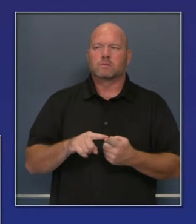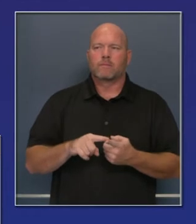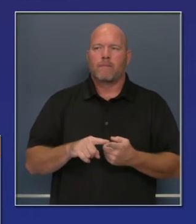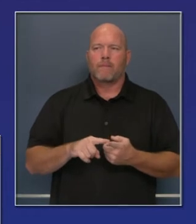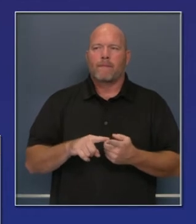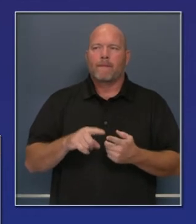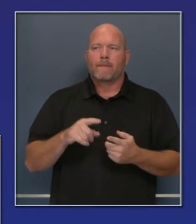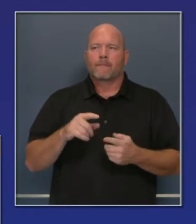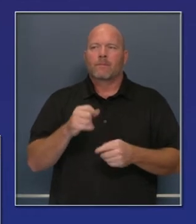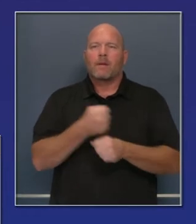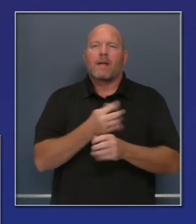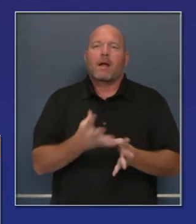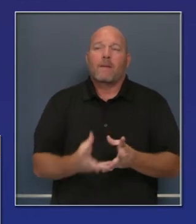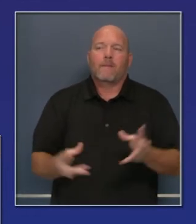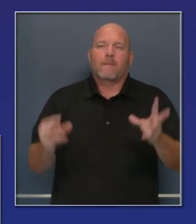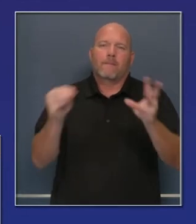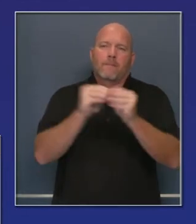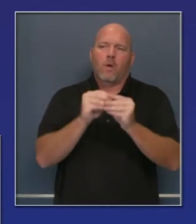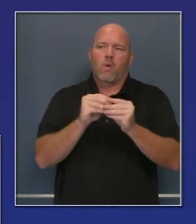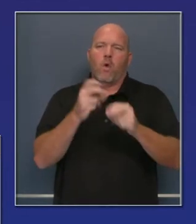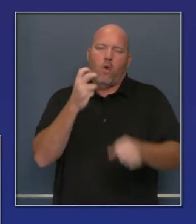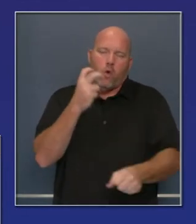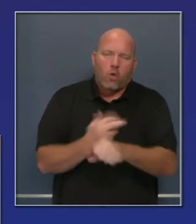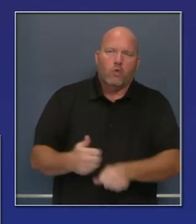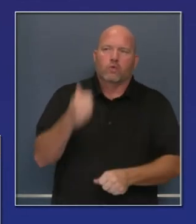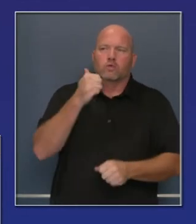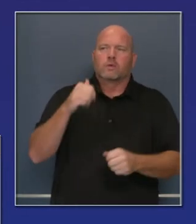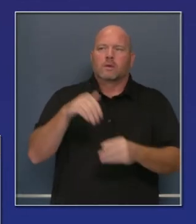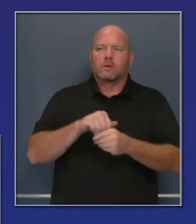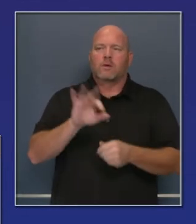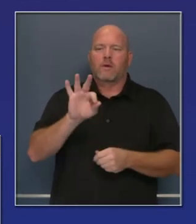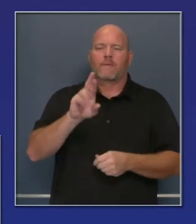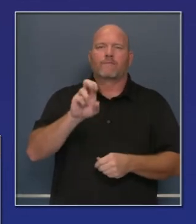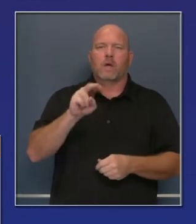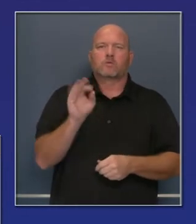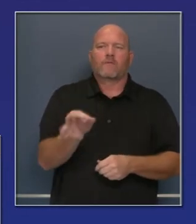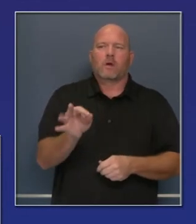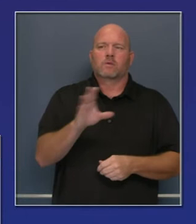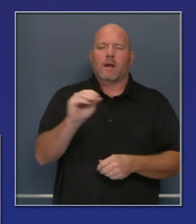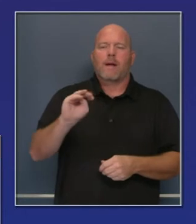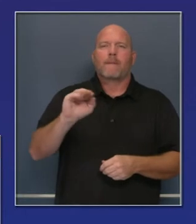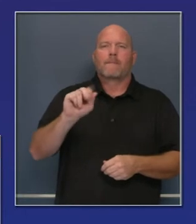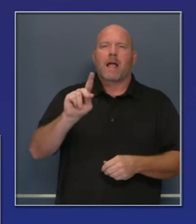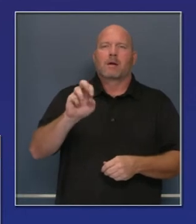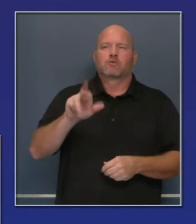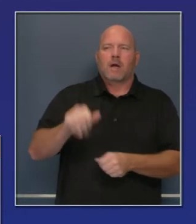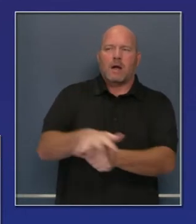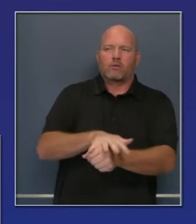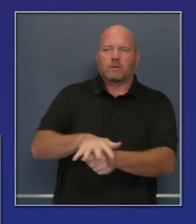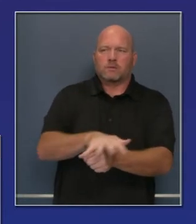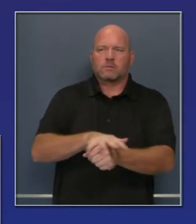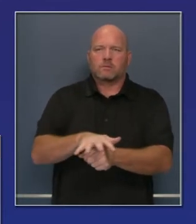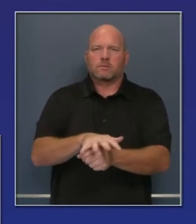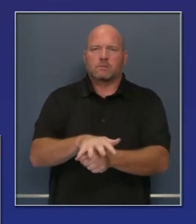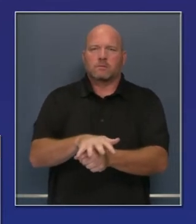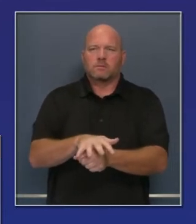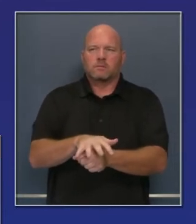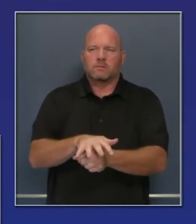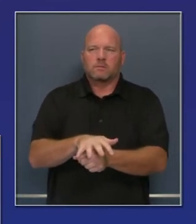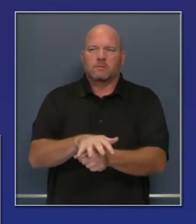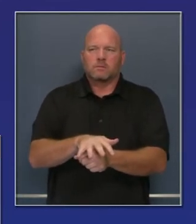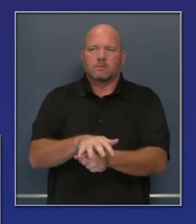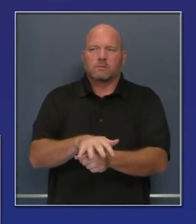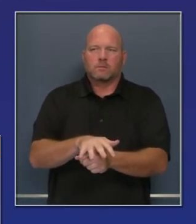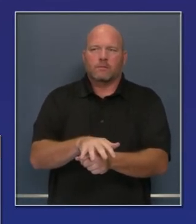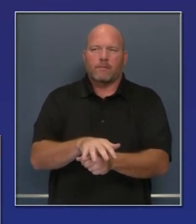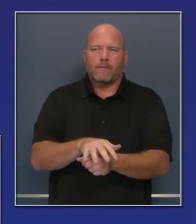en estas condiciones que representan un reto todavía más fuerte en esas áreas de Fresno y Madera para